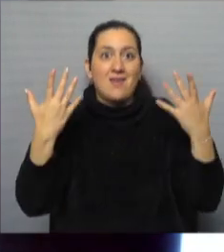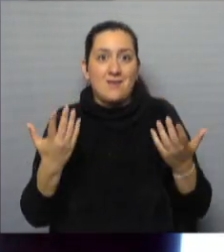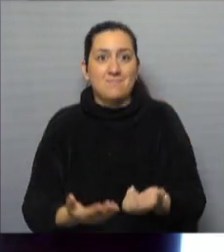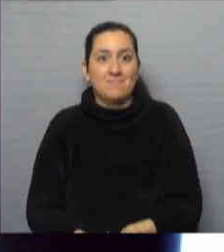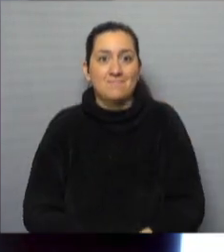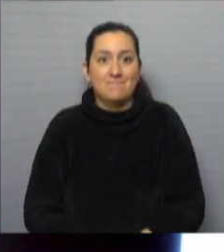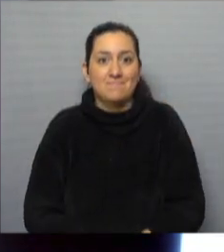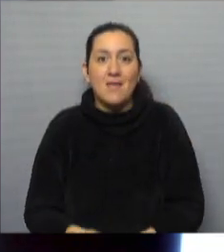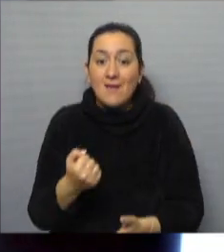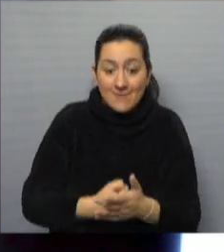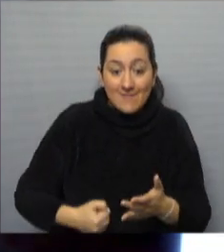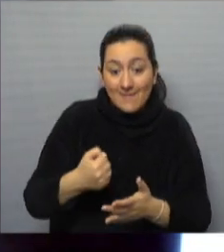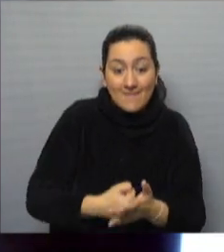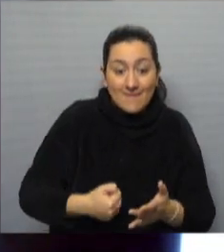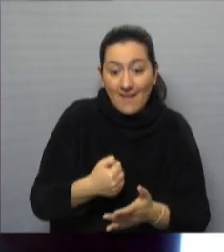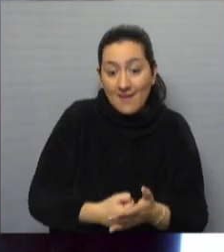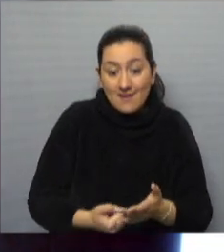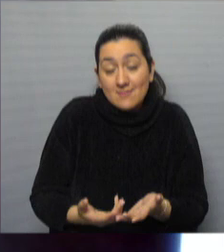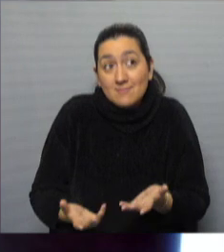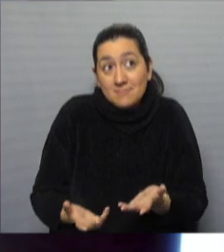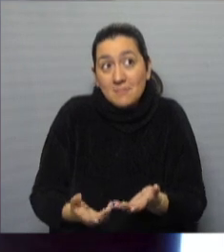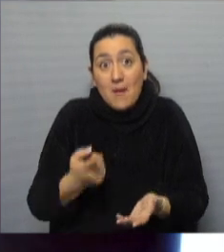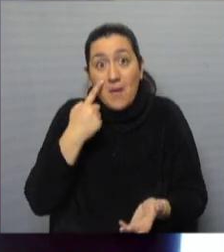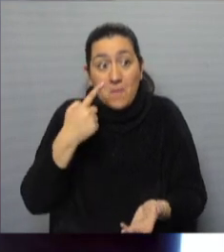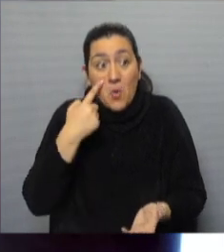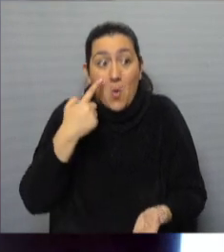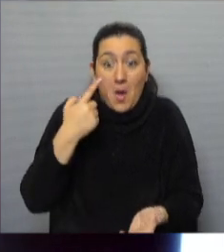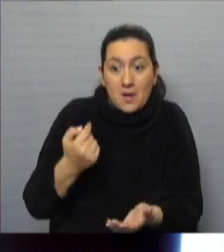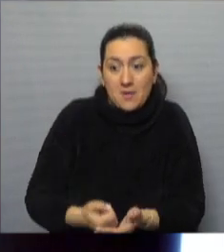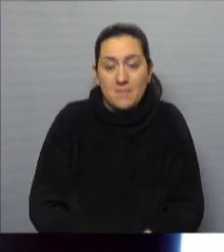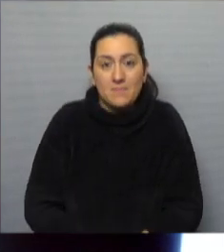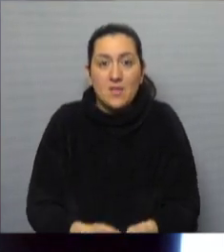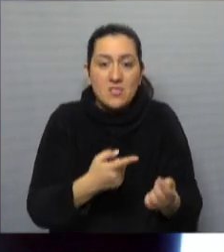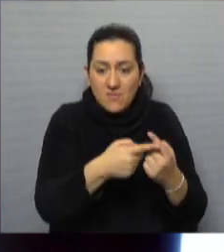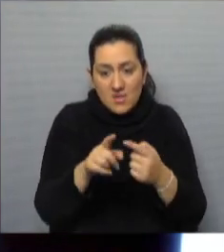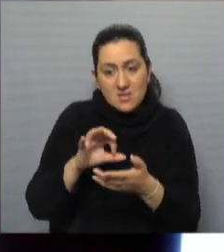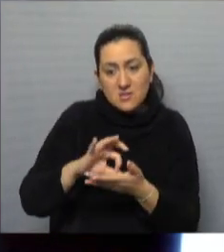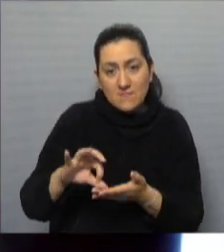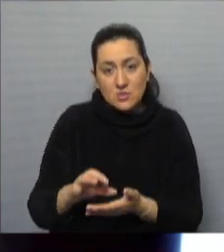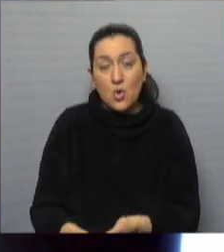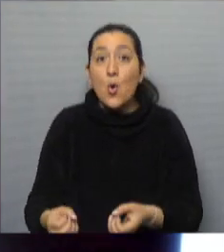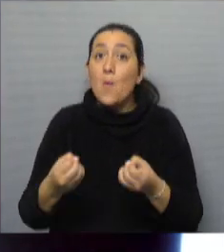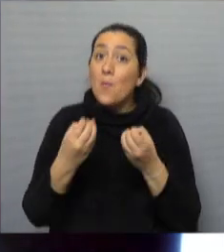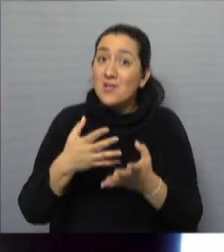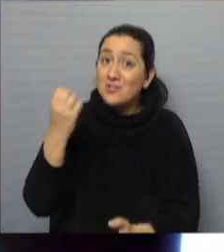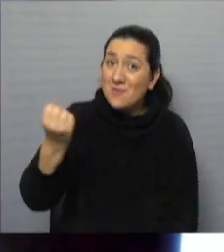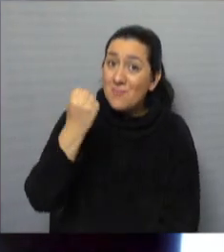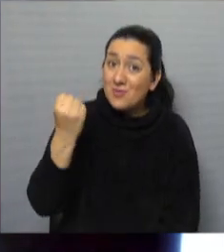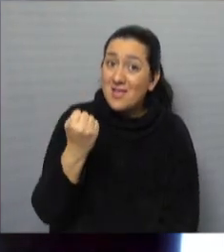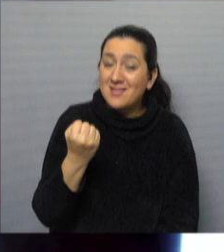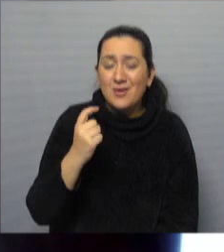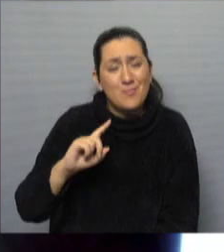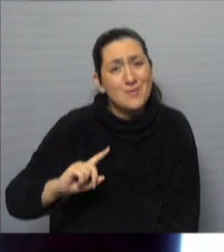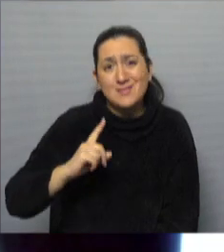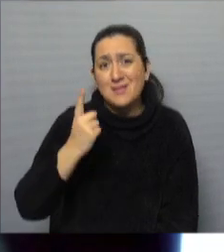e intentar que bueno y podrá acceder a diferentes servicios y bueno por eso lo principal